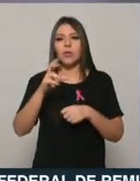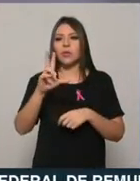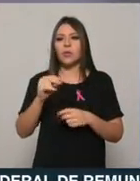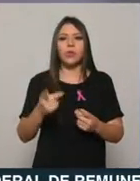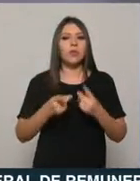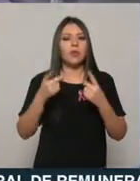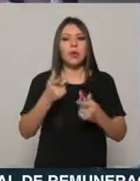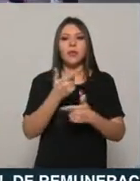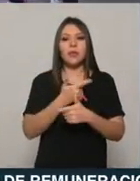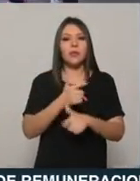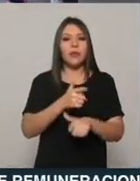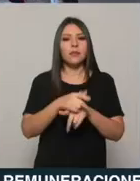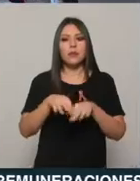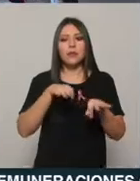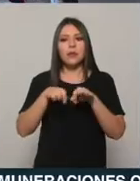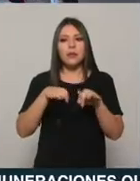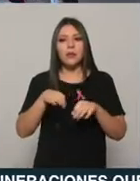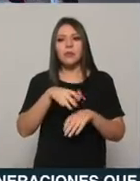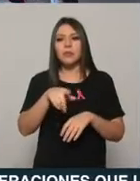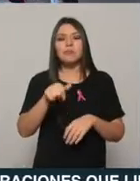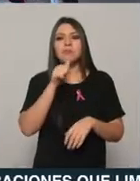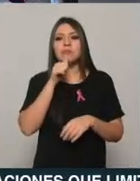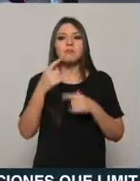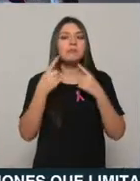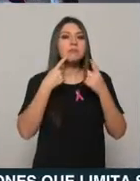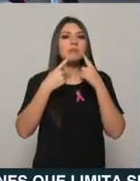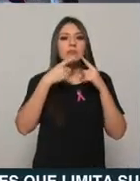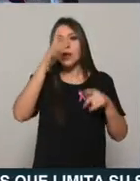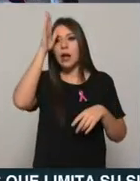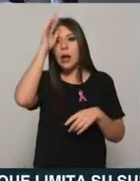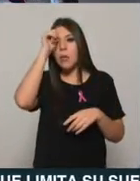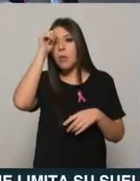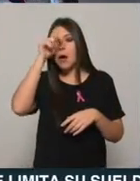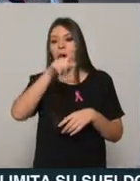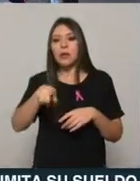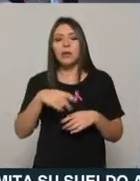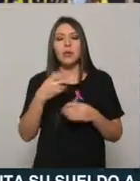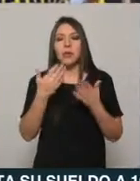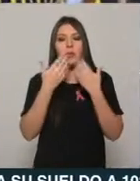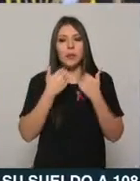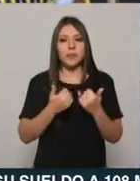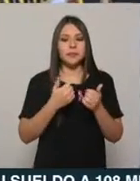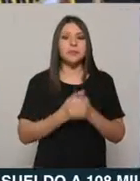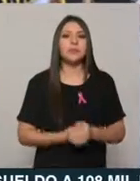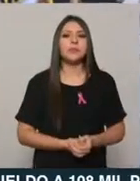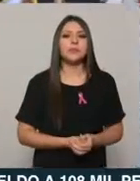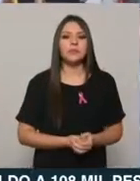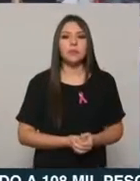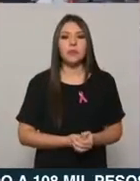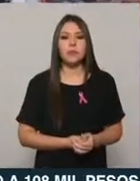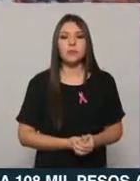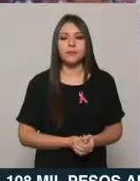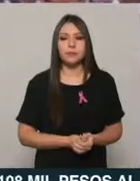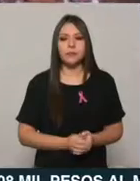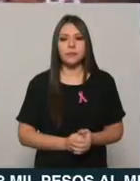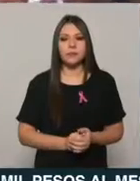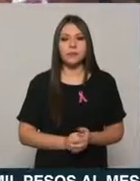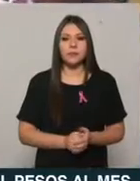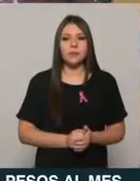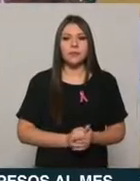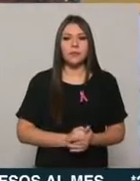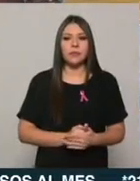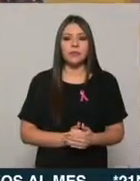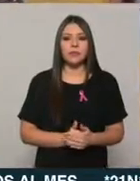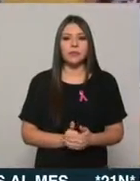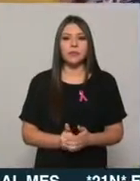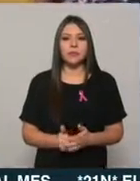servicio, ya que no se ha llegado a un acuerdo con las mesas de diálogo. Así como igual nos comenta que, bueno, más bien vayamos